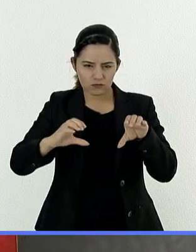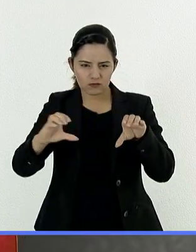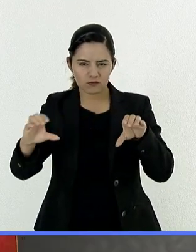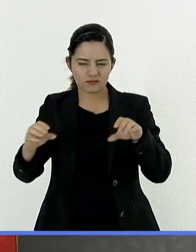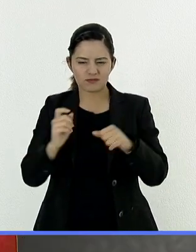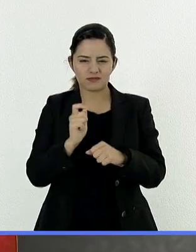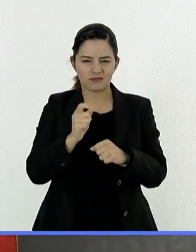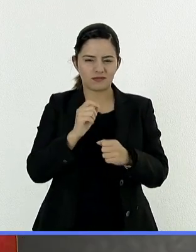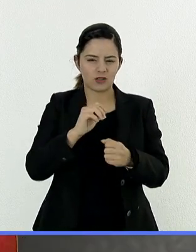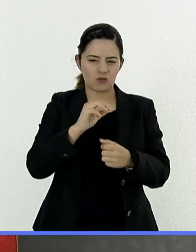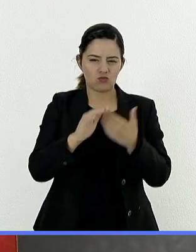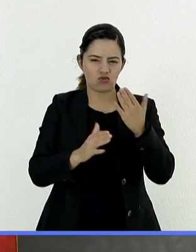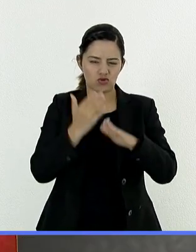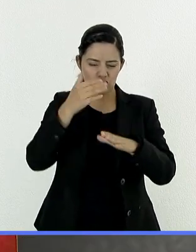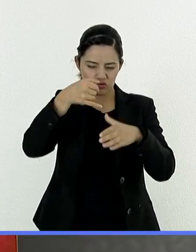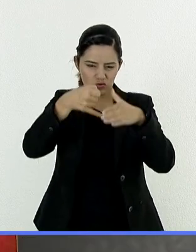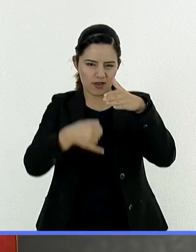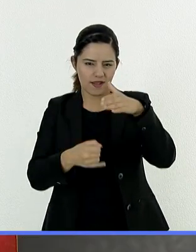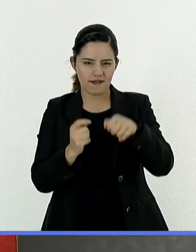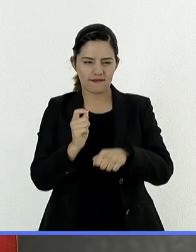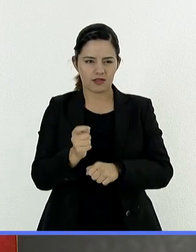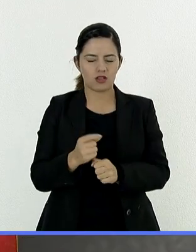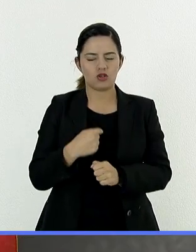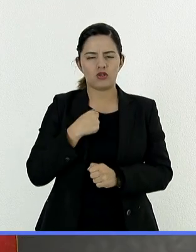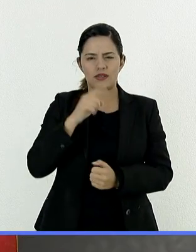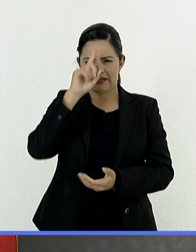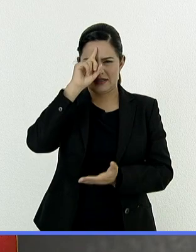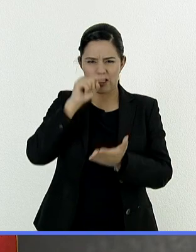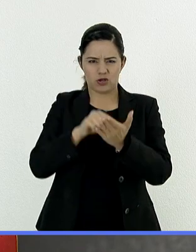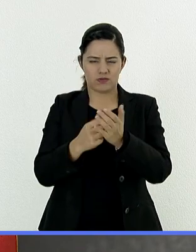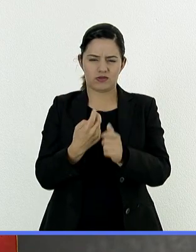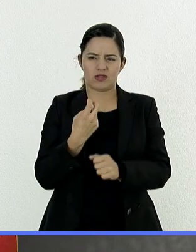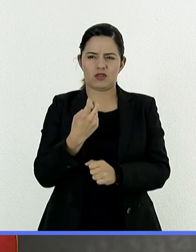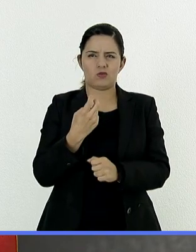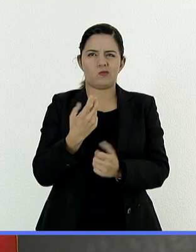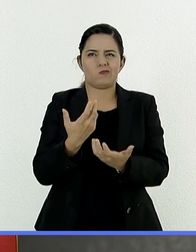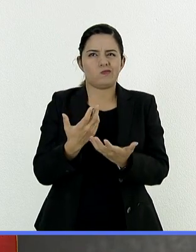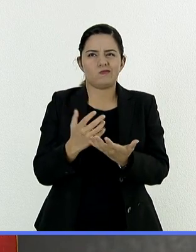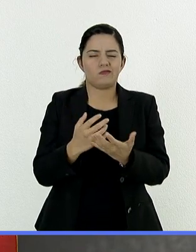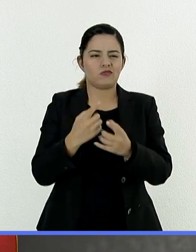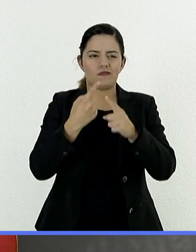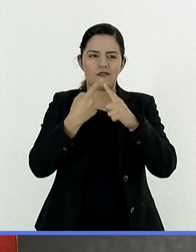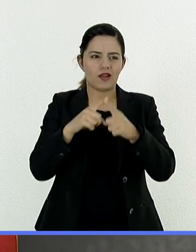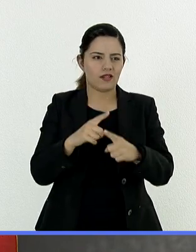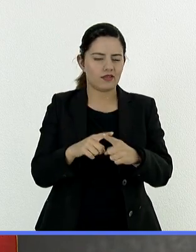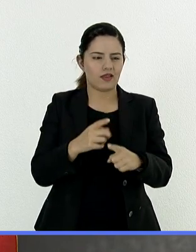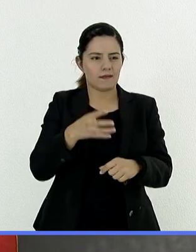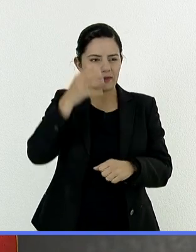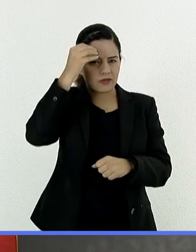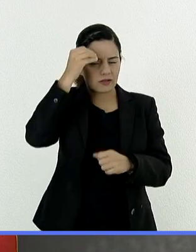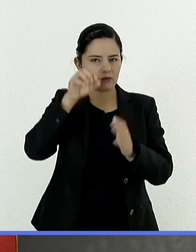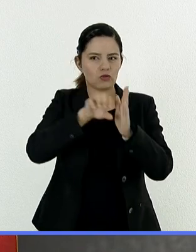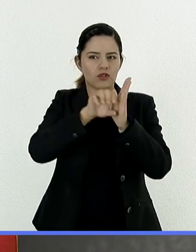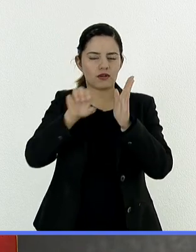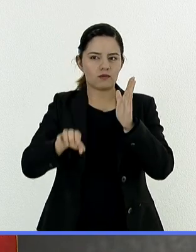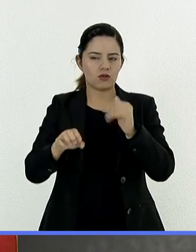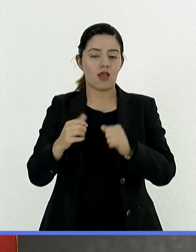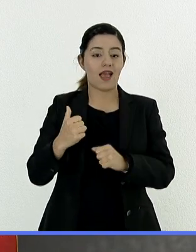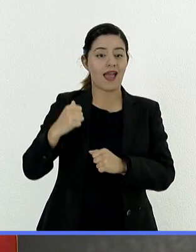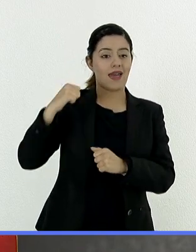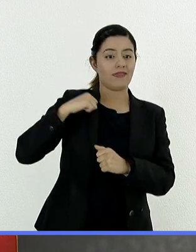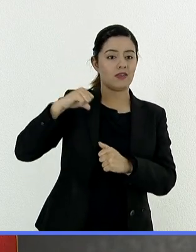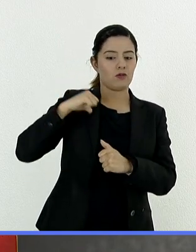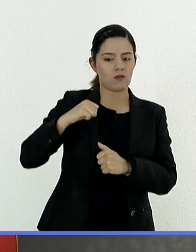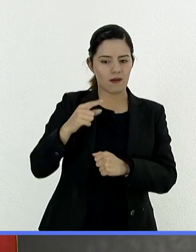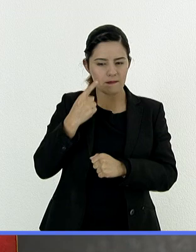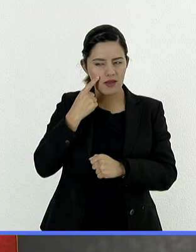Yo creo que el valor científico está dado en muchos aspectos uno de ellos como dices conocer y entender nuestro pasado otro preservar el